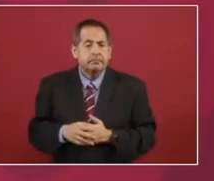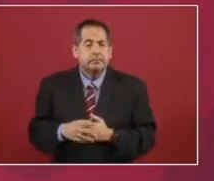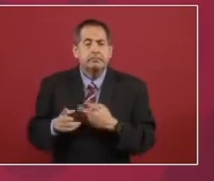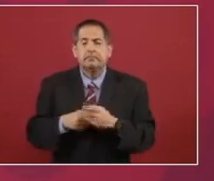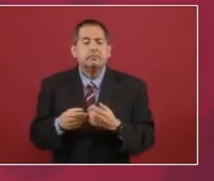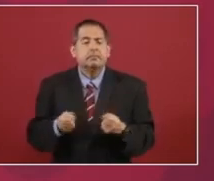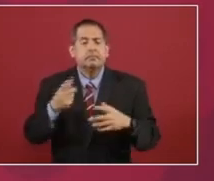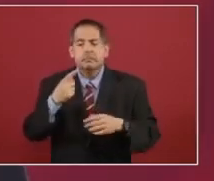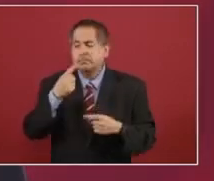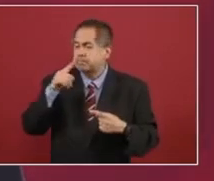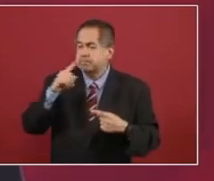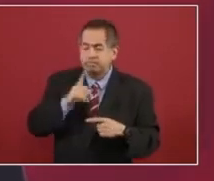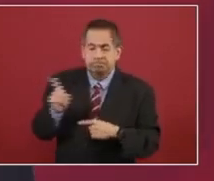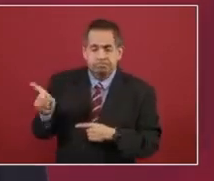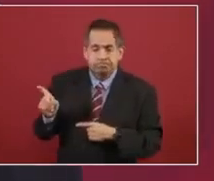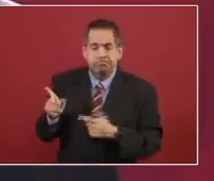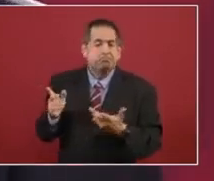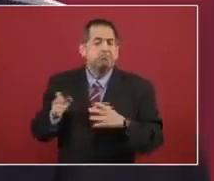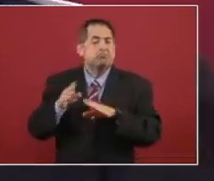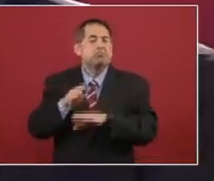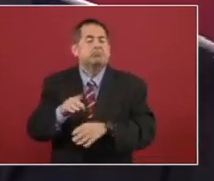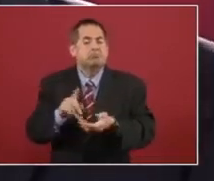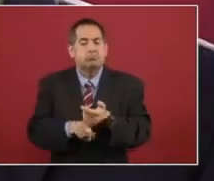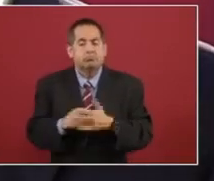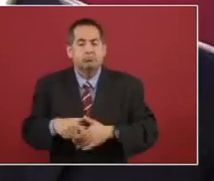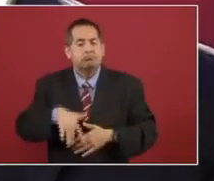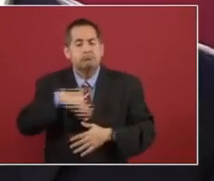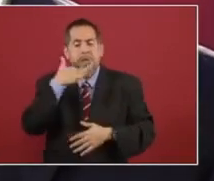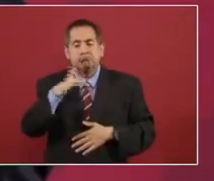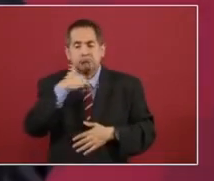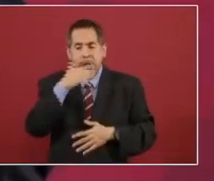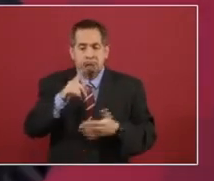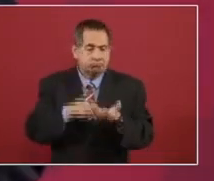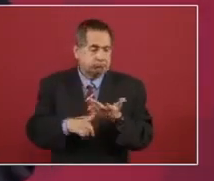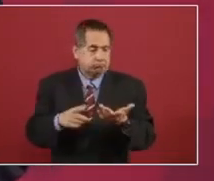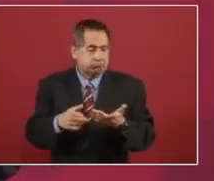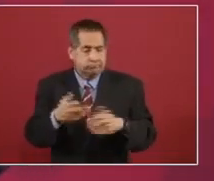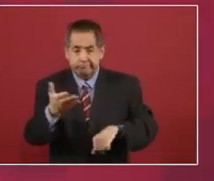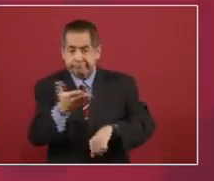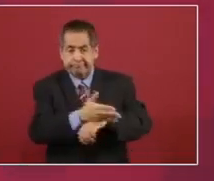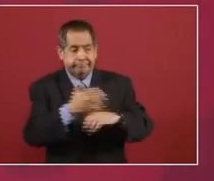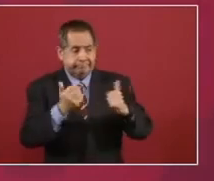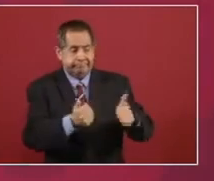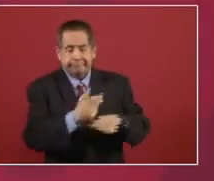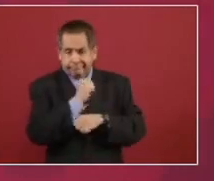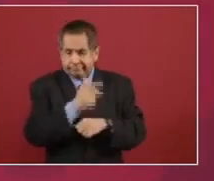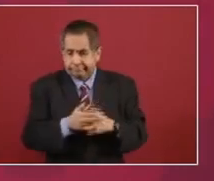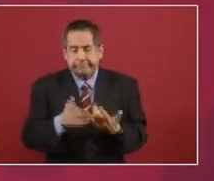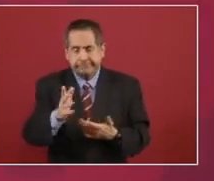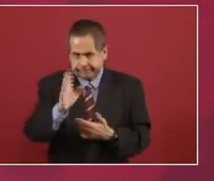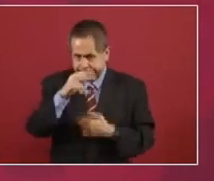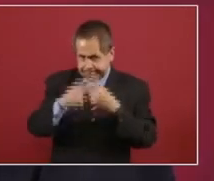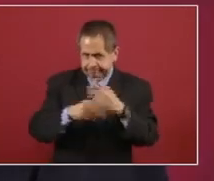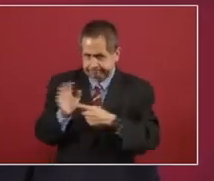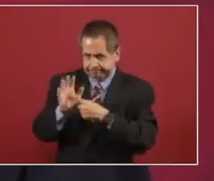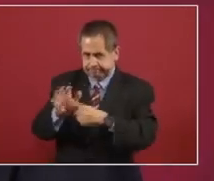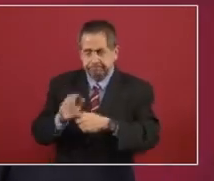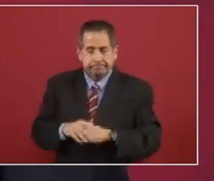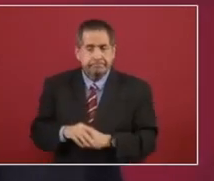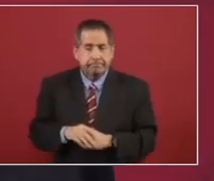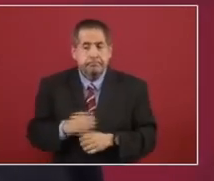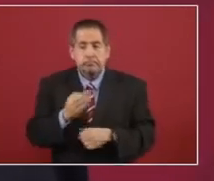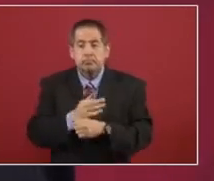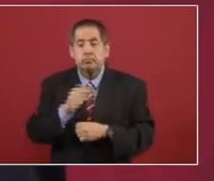se han hecho sobre corrupción, sobre impunidad, que están